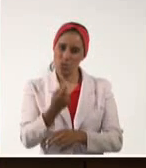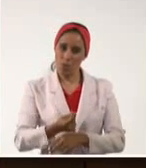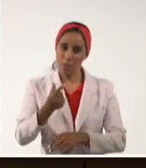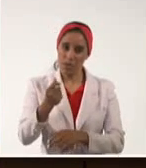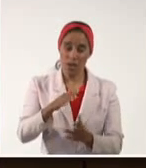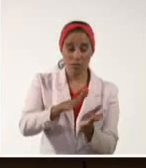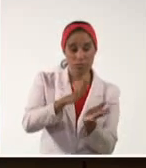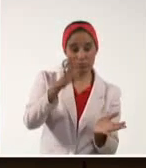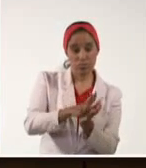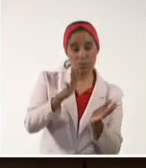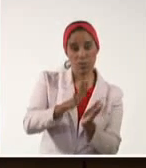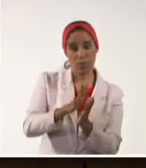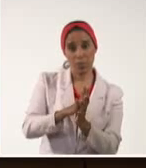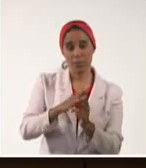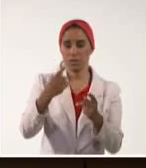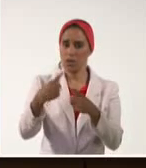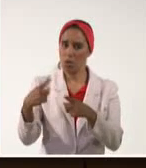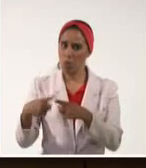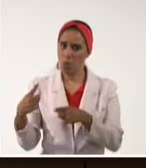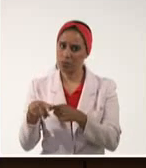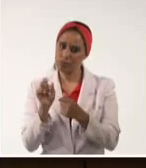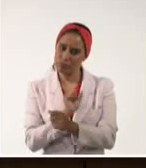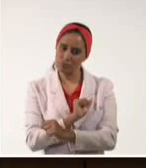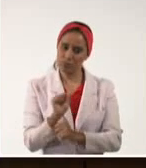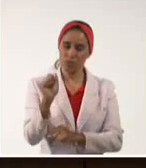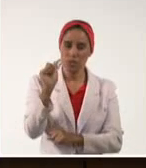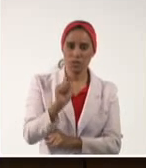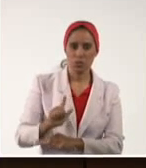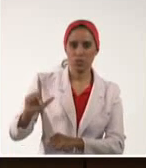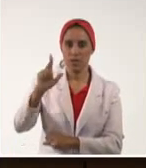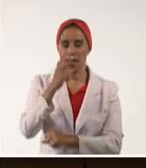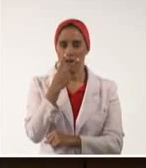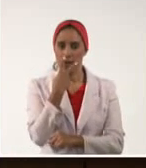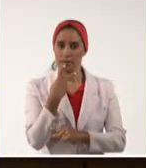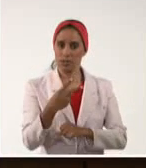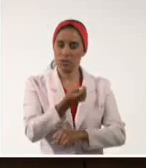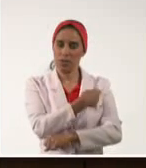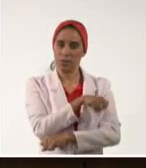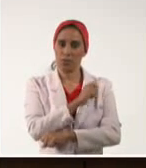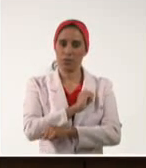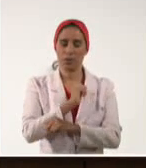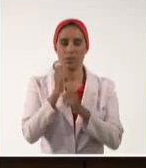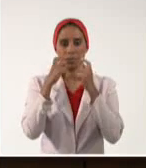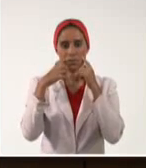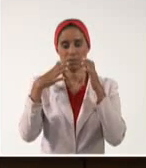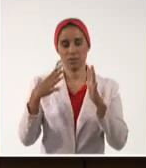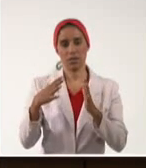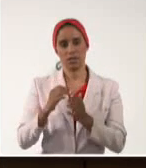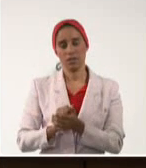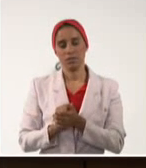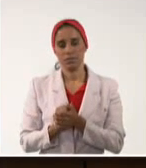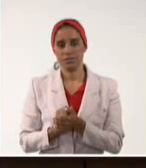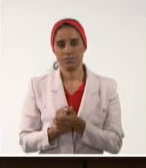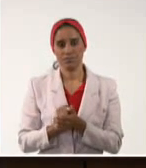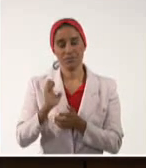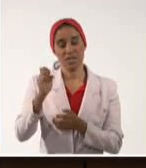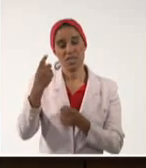por preservar las conquistas sociales y la muy poca y a veces nula disponibilidad de